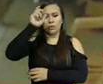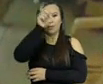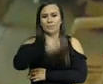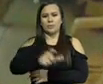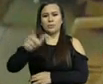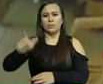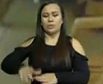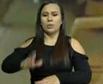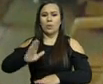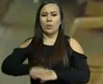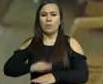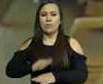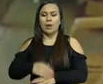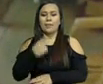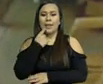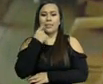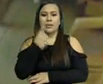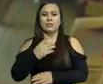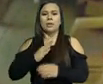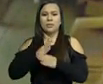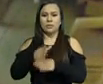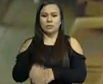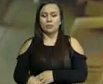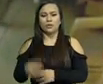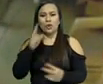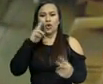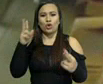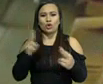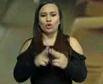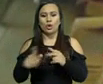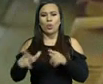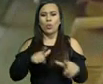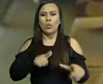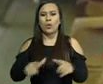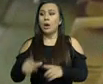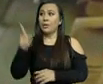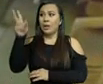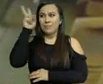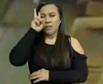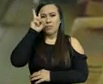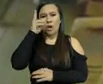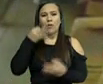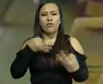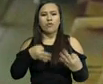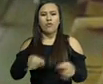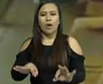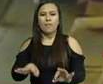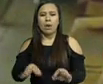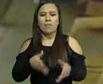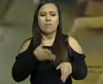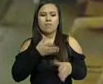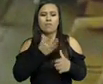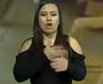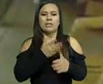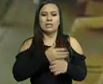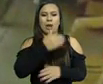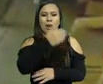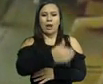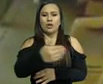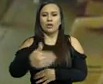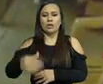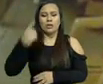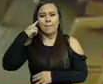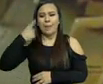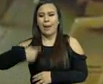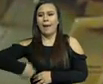cuestión dicen que en las próximas horas darían con el paradero una muy astuta forma de inducir a los más pequeños en